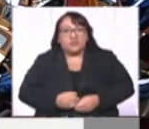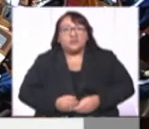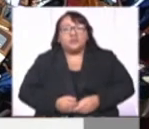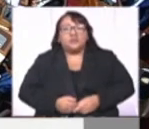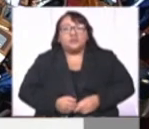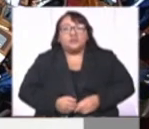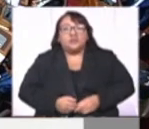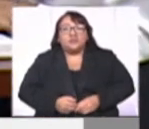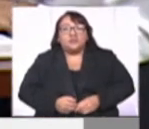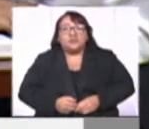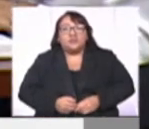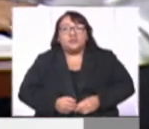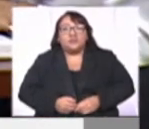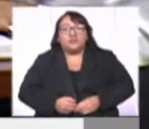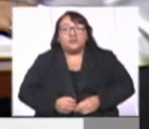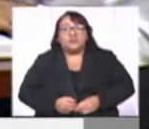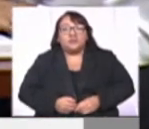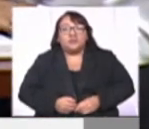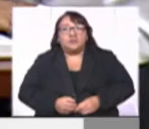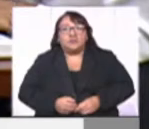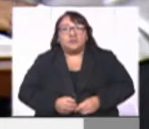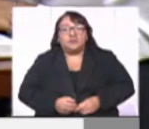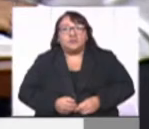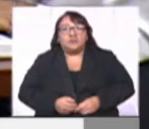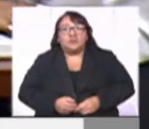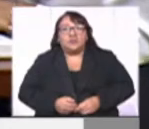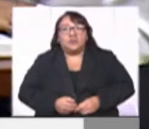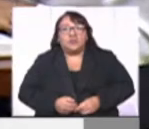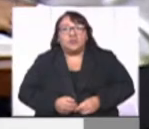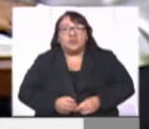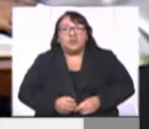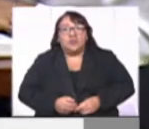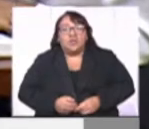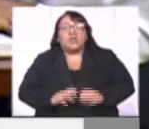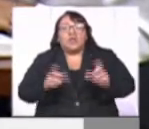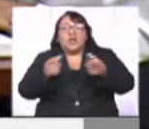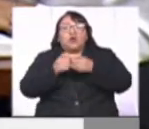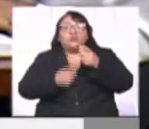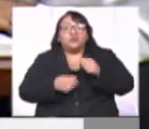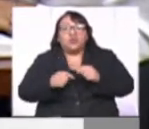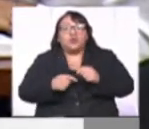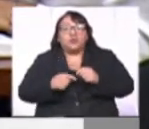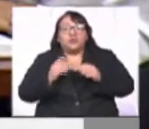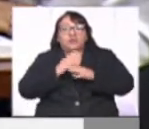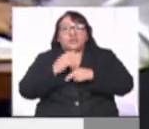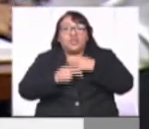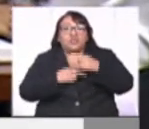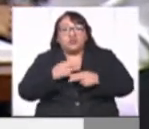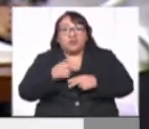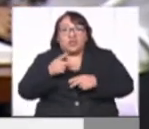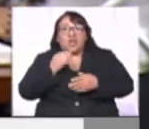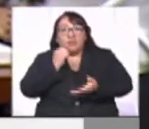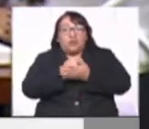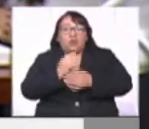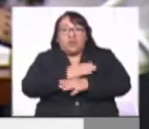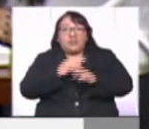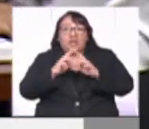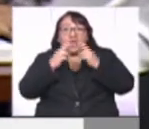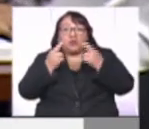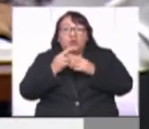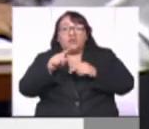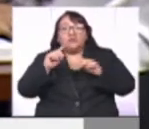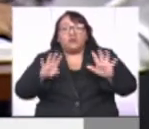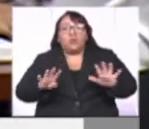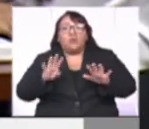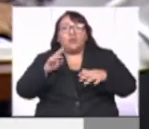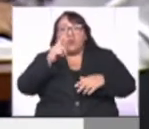la Comisión de Defensa Nacional aprobó por unanimidad de sus miembros en su 23ª sesión ordinaria, realizada el 19